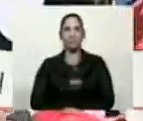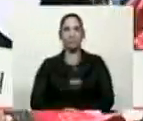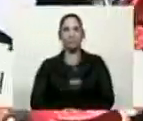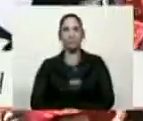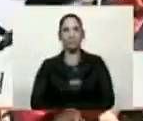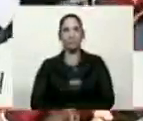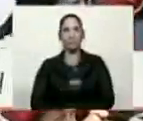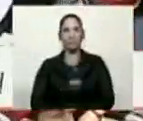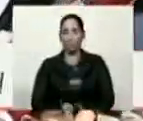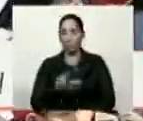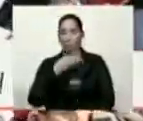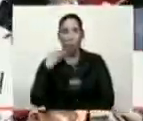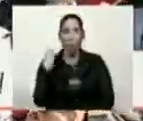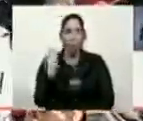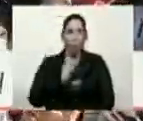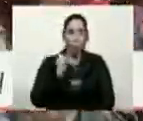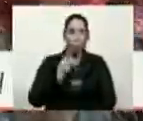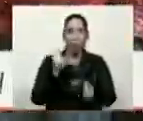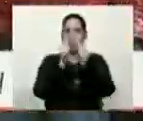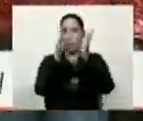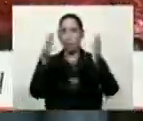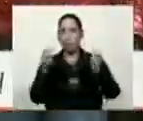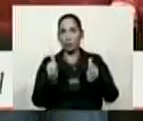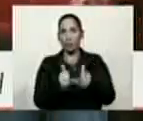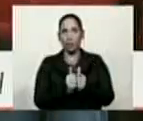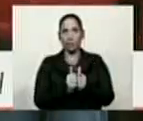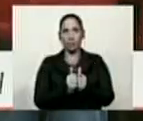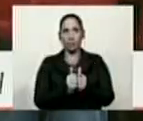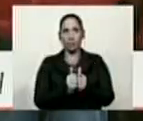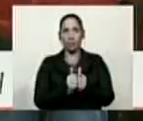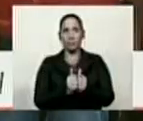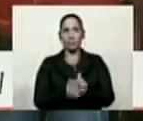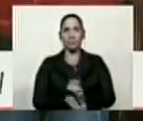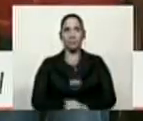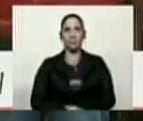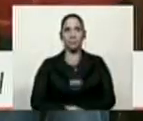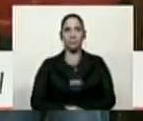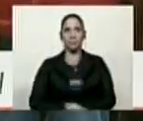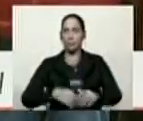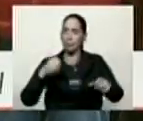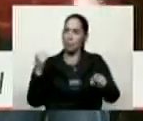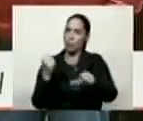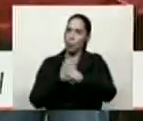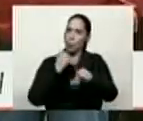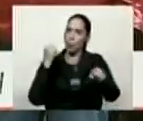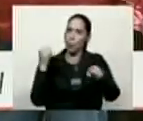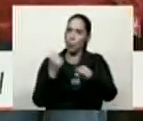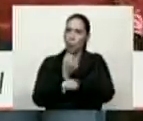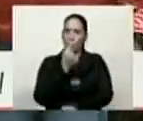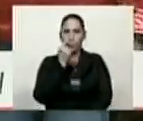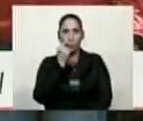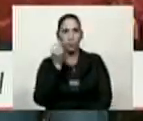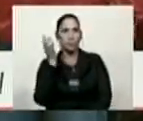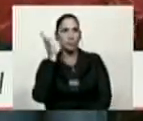A la juventud de Anzuategui. A los trabajadores, las